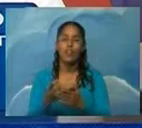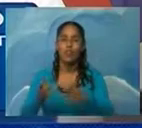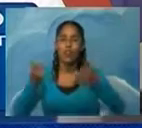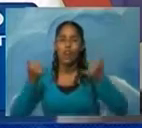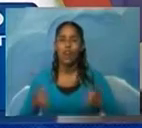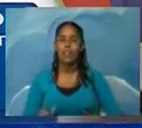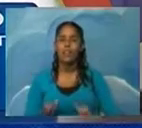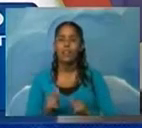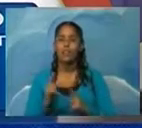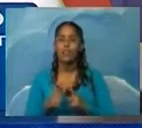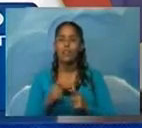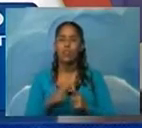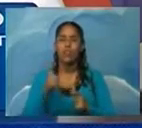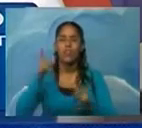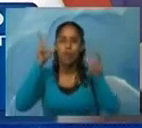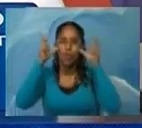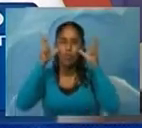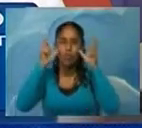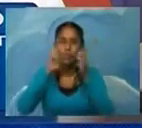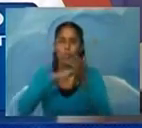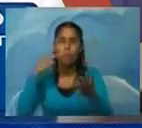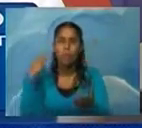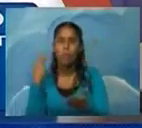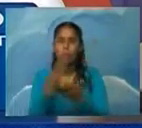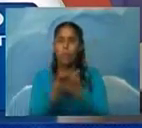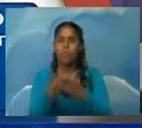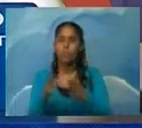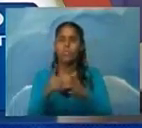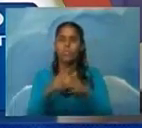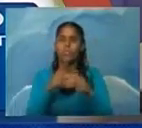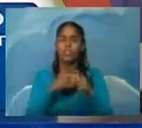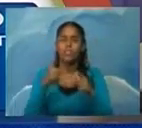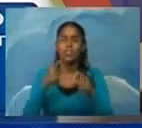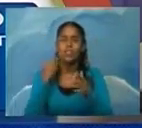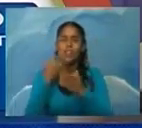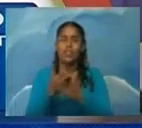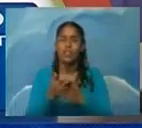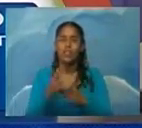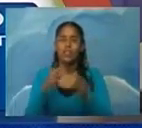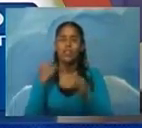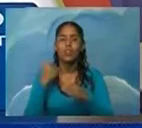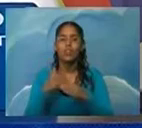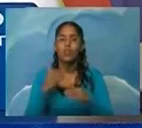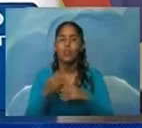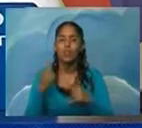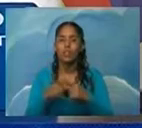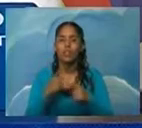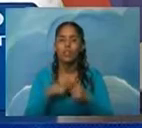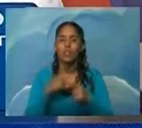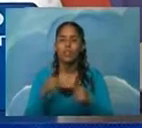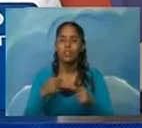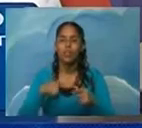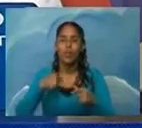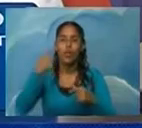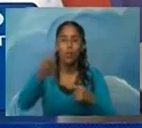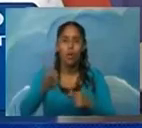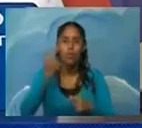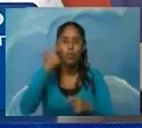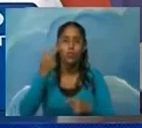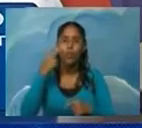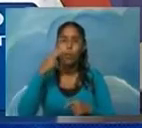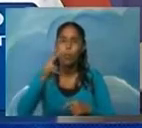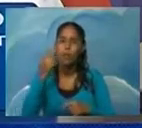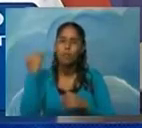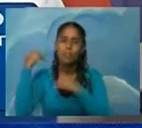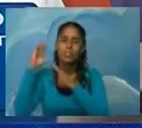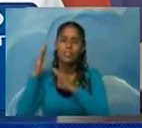Y yo oigo el matracazo. ¡Pum! Cayó como un pilón. Y cuando volteo hacia